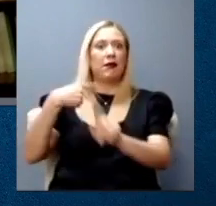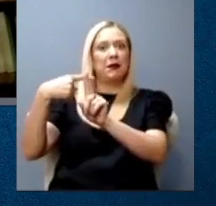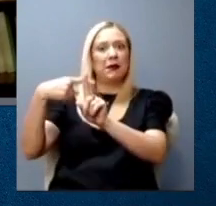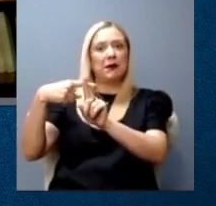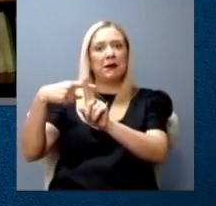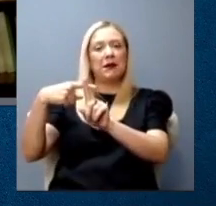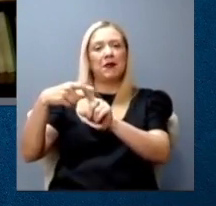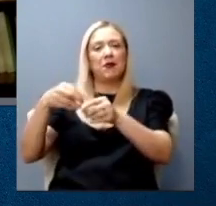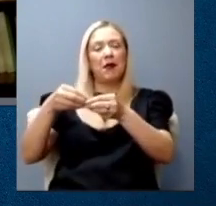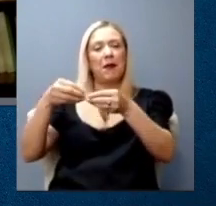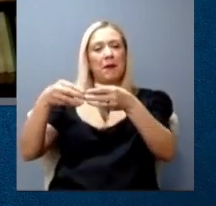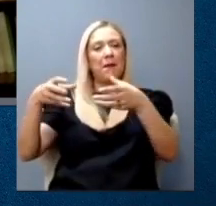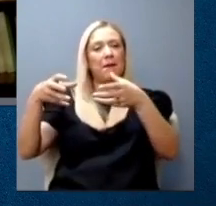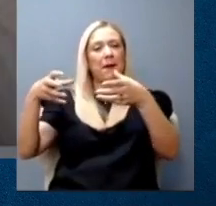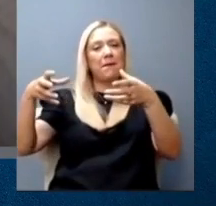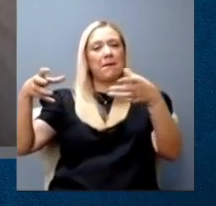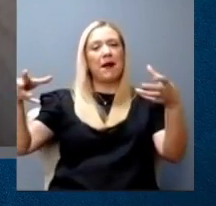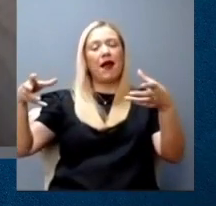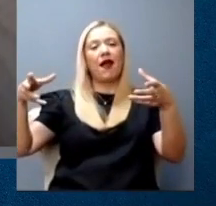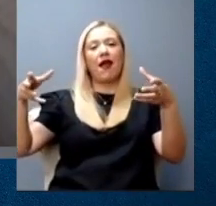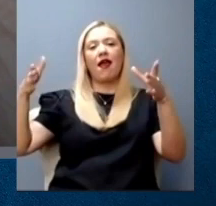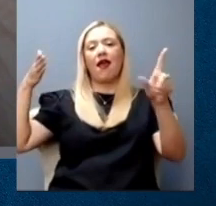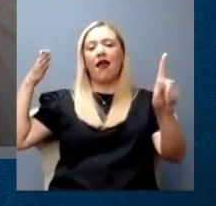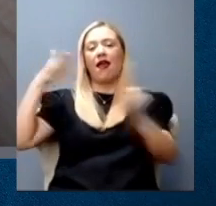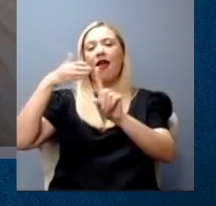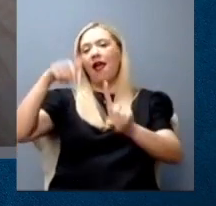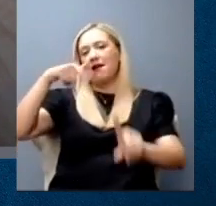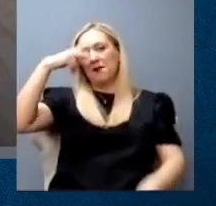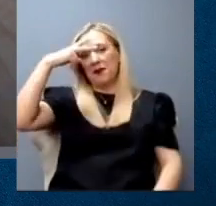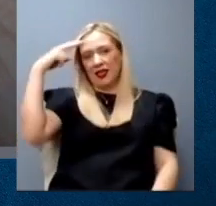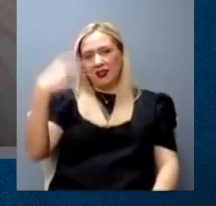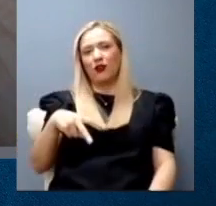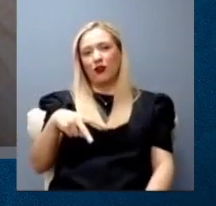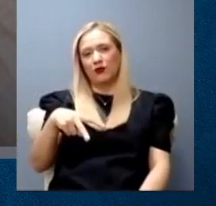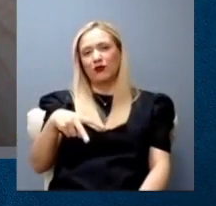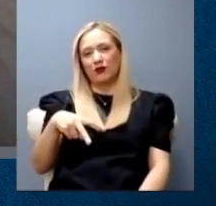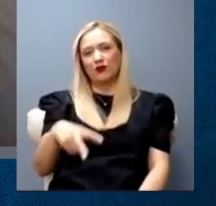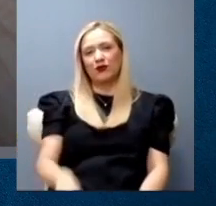este desarrollo específicamente en nuestro país.